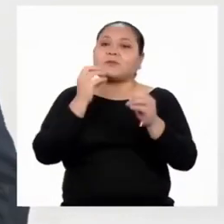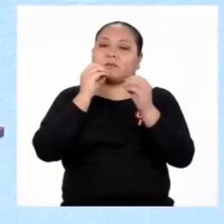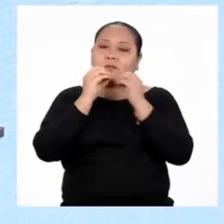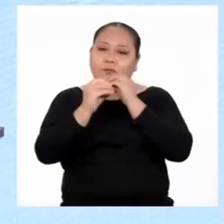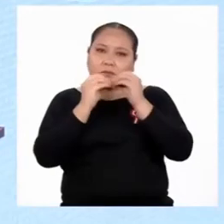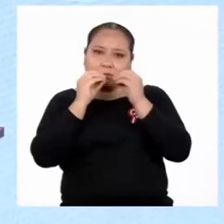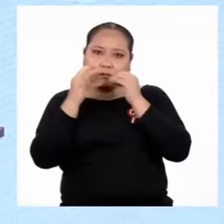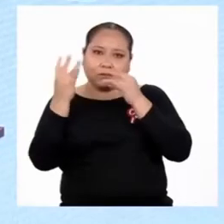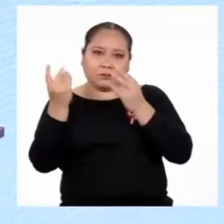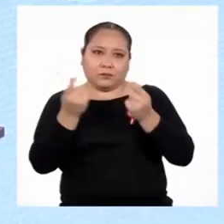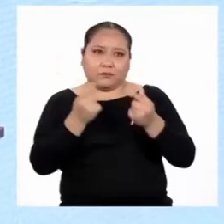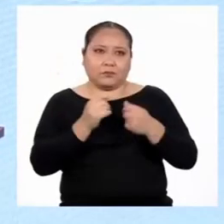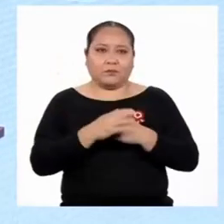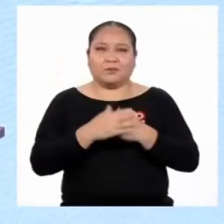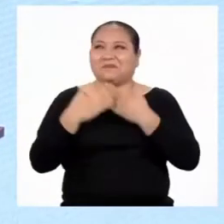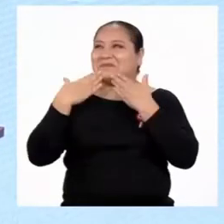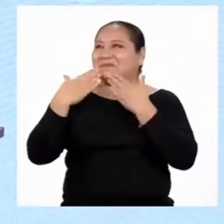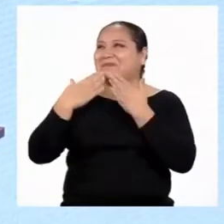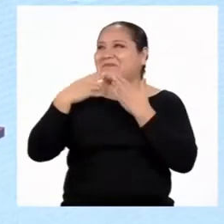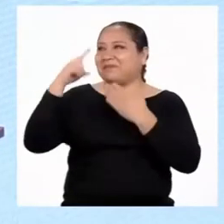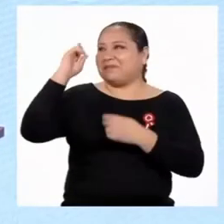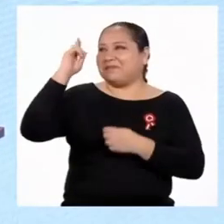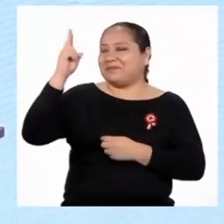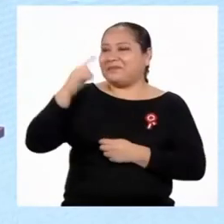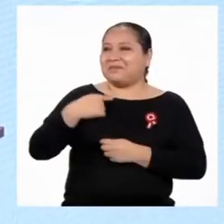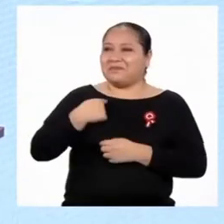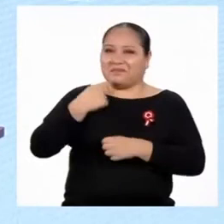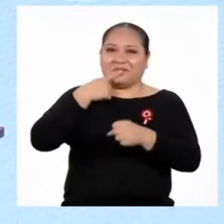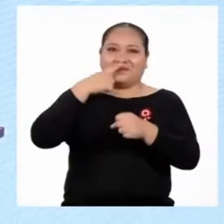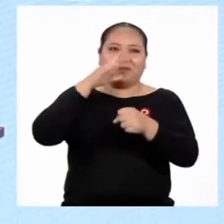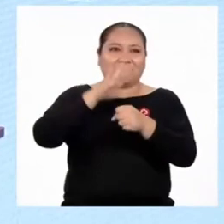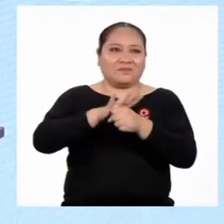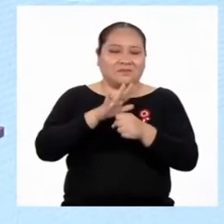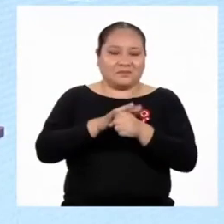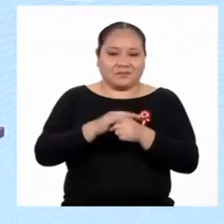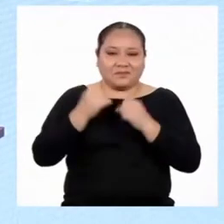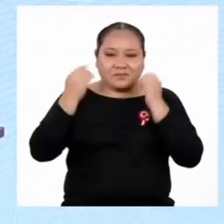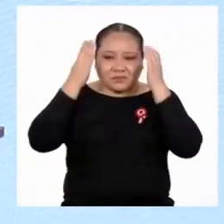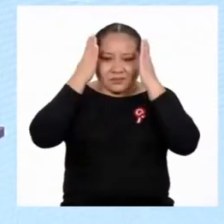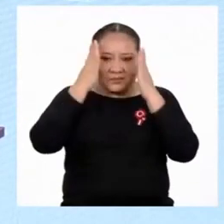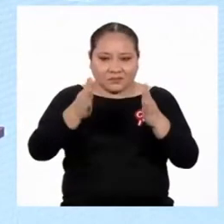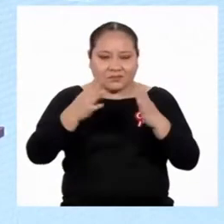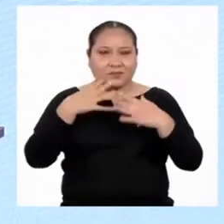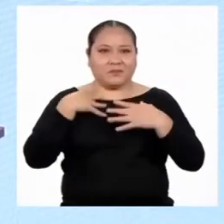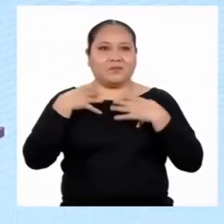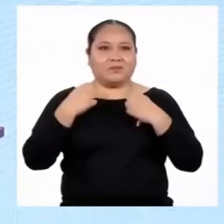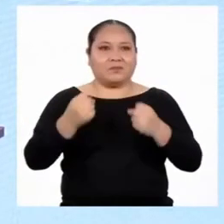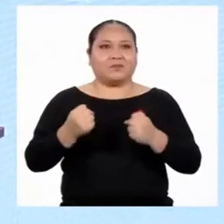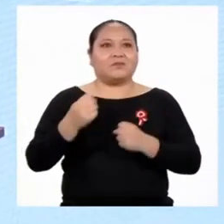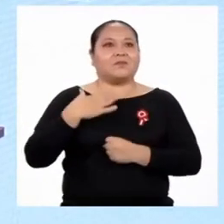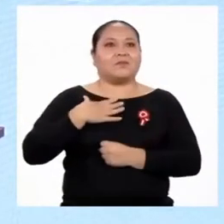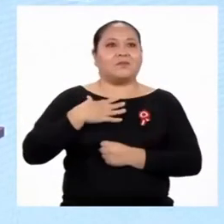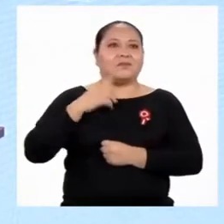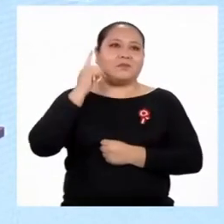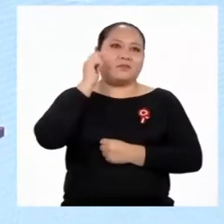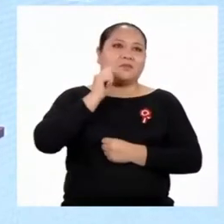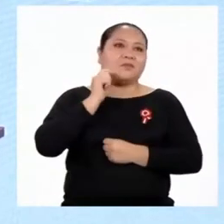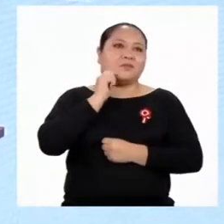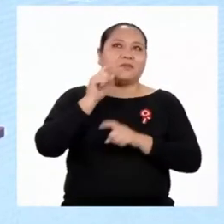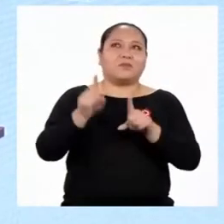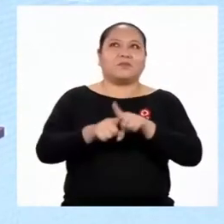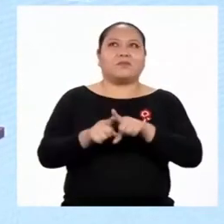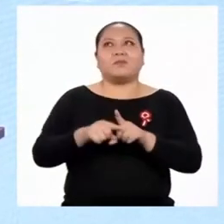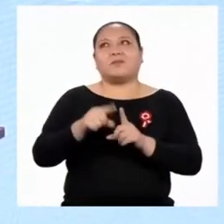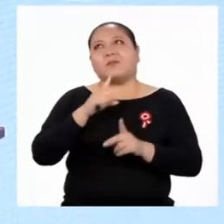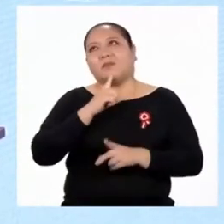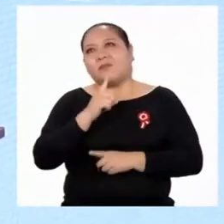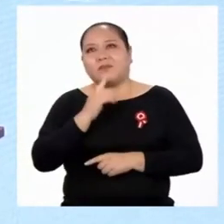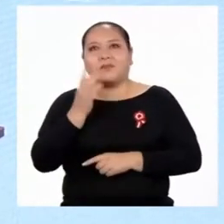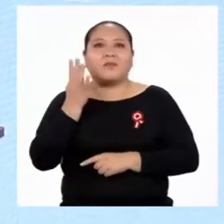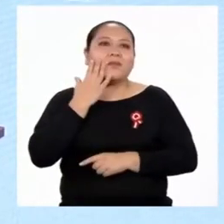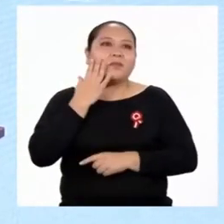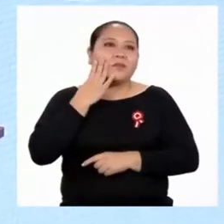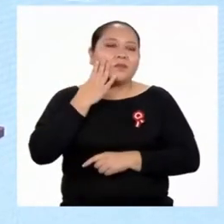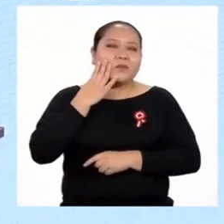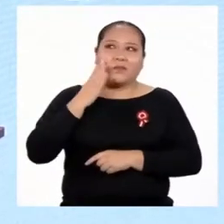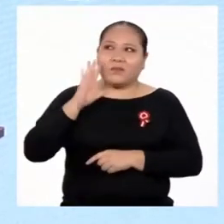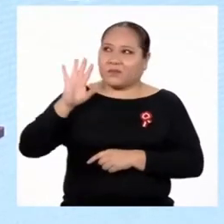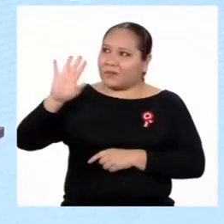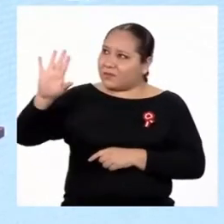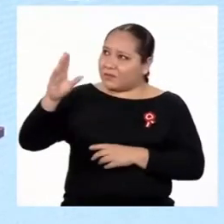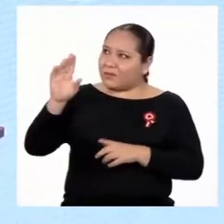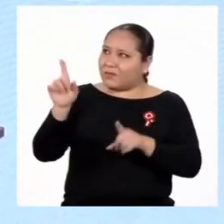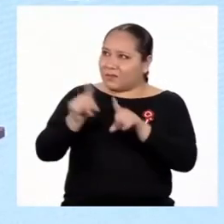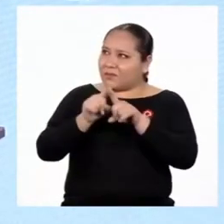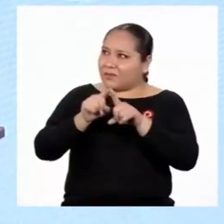tiempo. Gracias, profe. Le prometo que voy a estar alerta a la salud de mi tía y también a la de mi papá y mi mamá. Y la